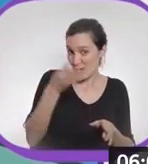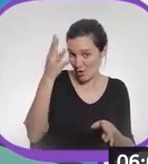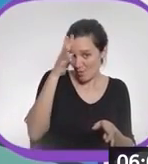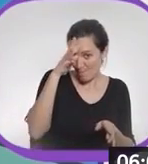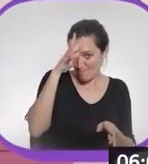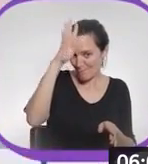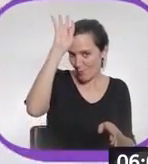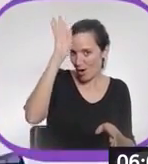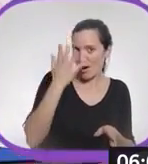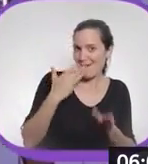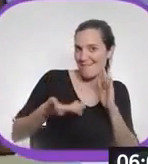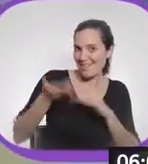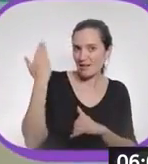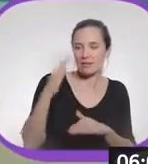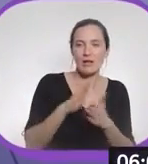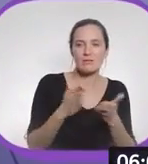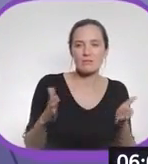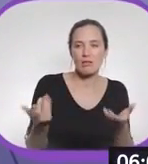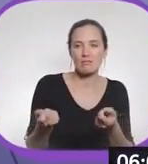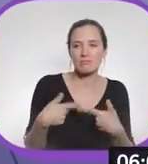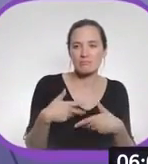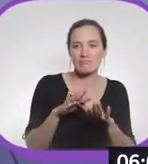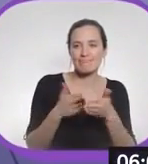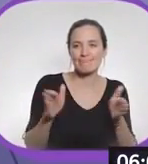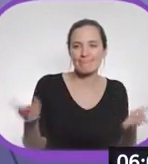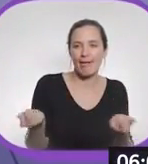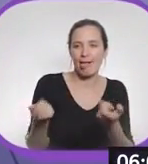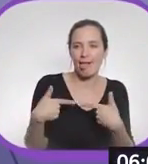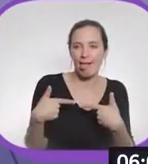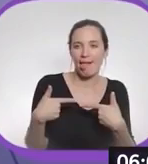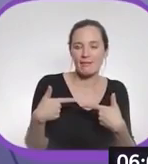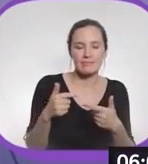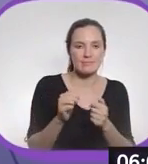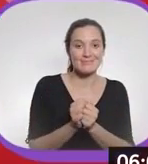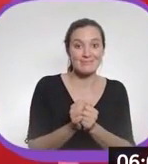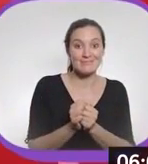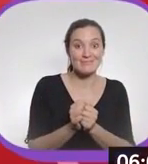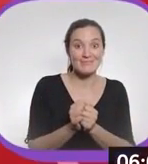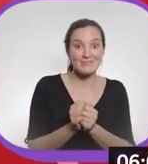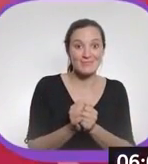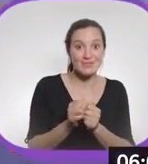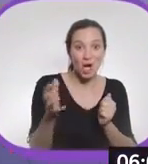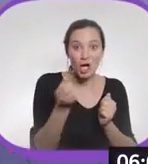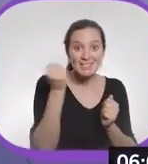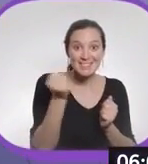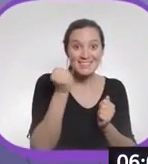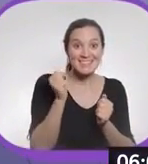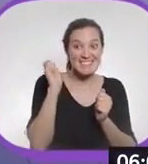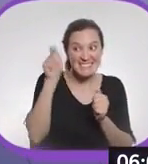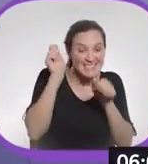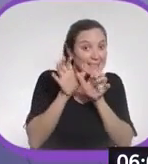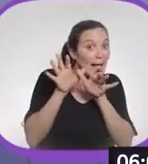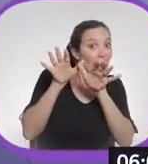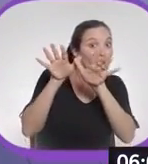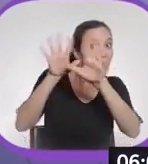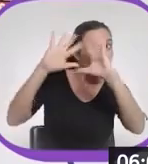de pollo. ¡Dame asado! ¡Dame asado! ¡Dame asado! ¡Ah! ¡Lo logramos! ¡Atrapamos